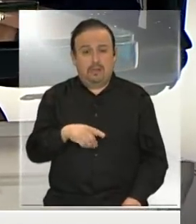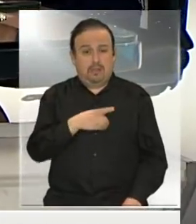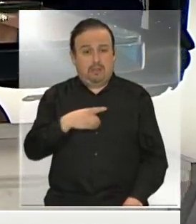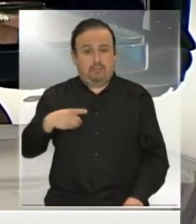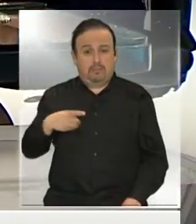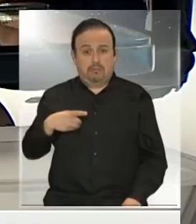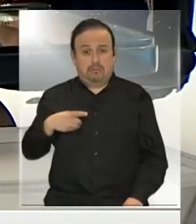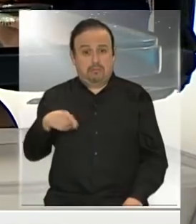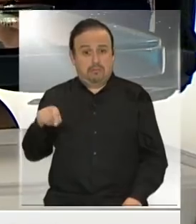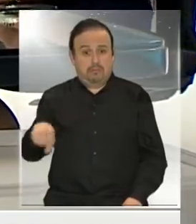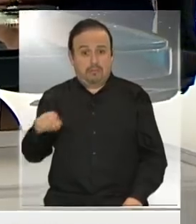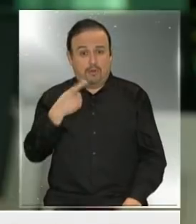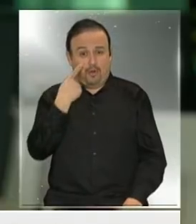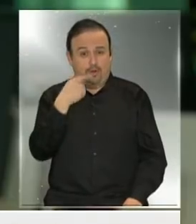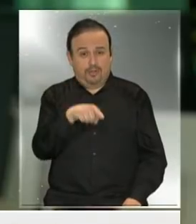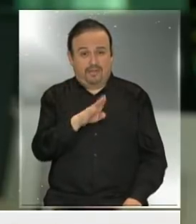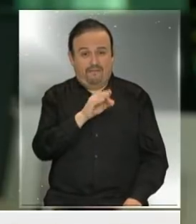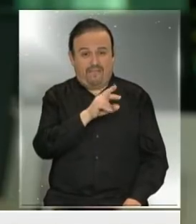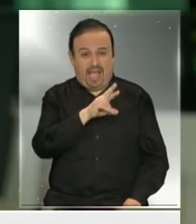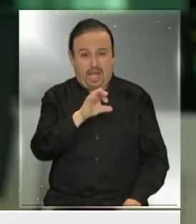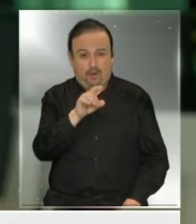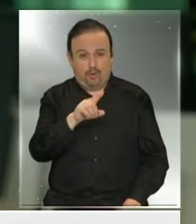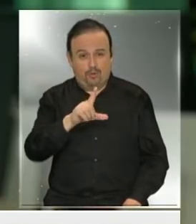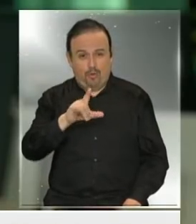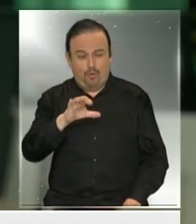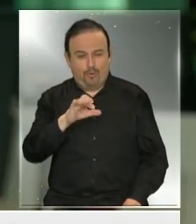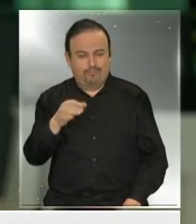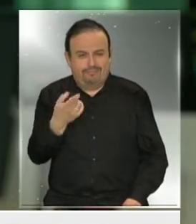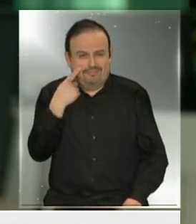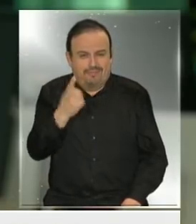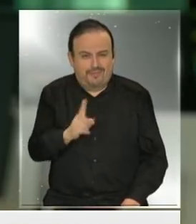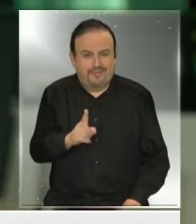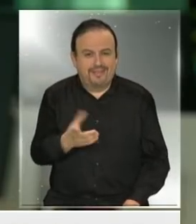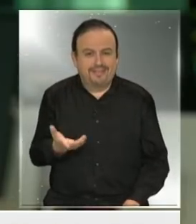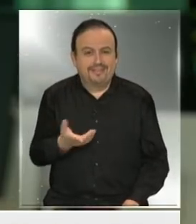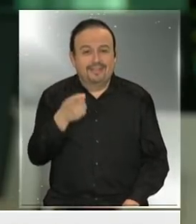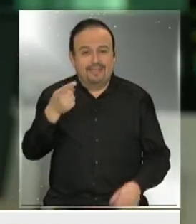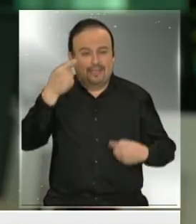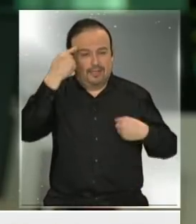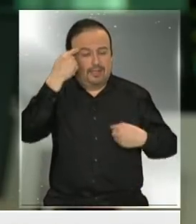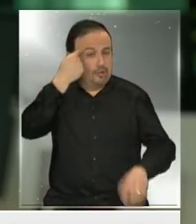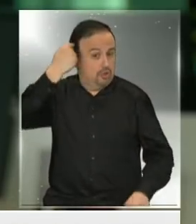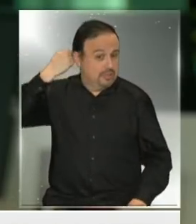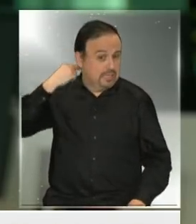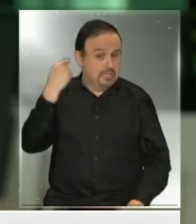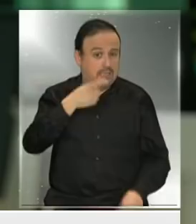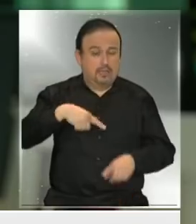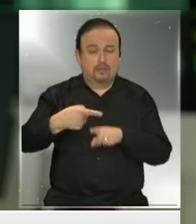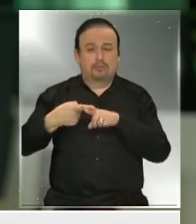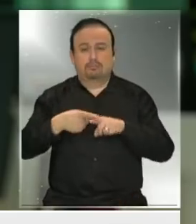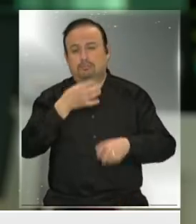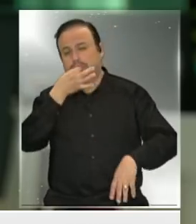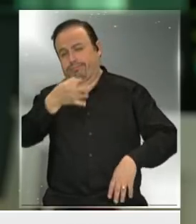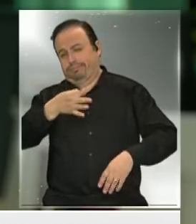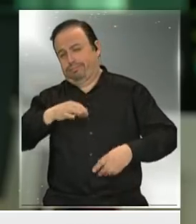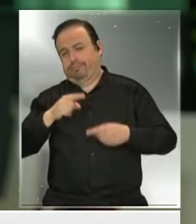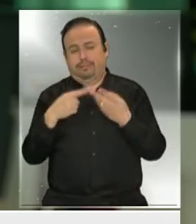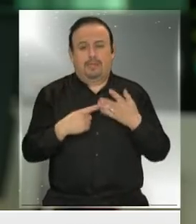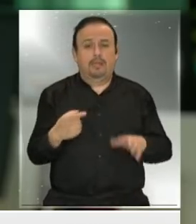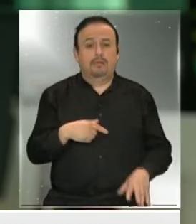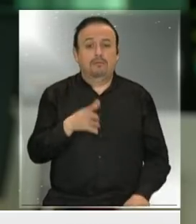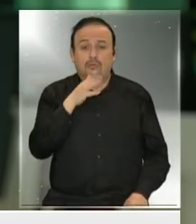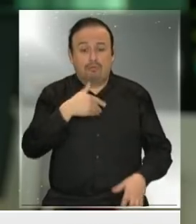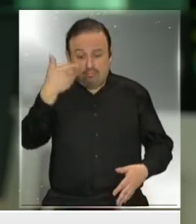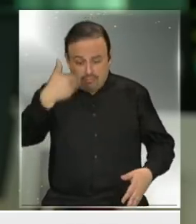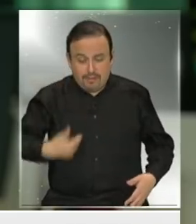le aseguro que conoce el barros luco ninguno entonces aquí la conciencia social de la cual hablar a algunos no está